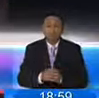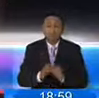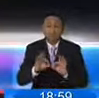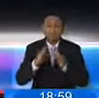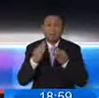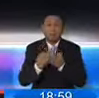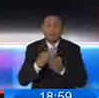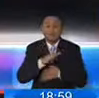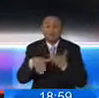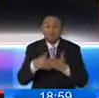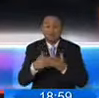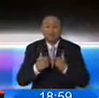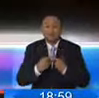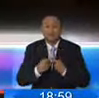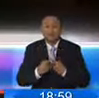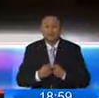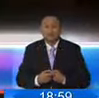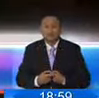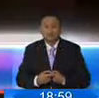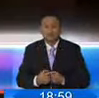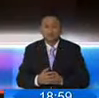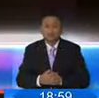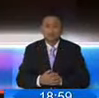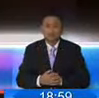varias familias ecuatorianas.